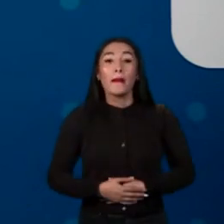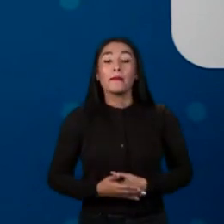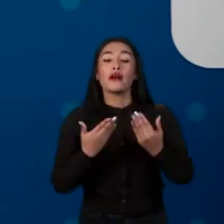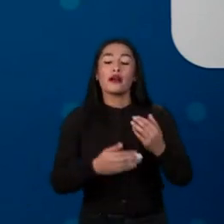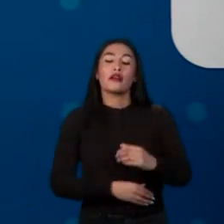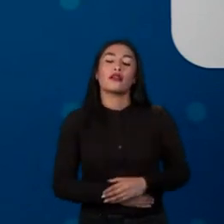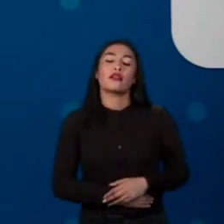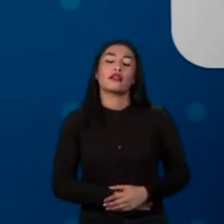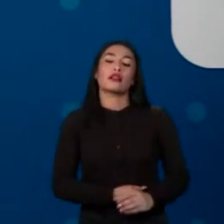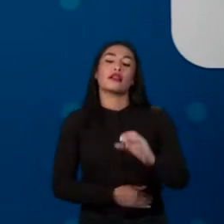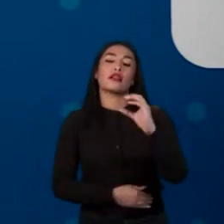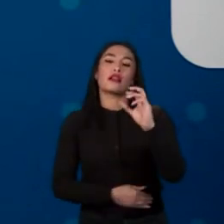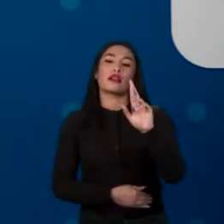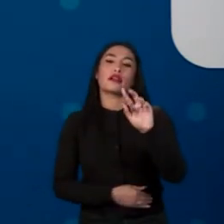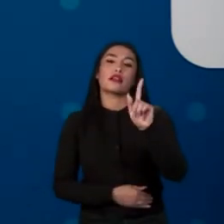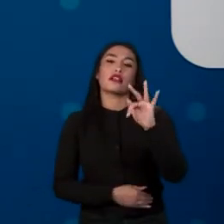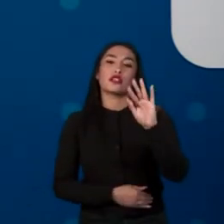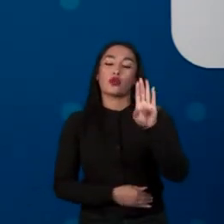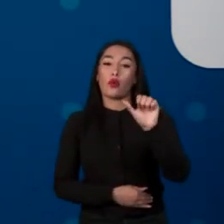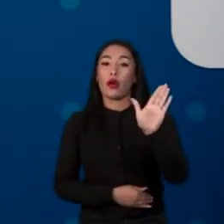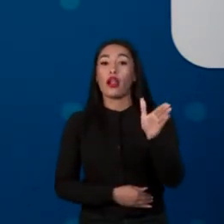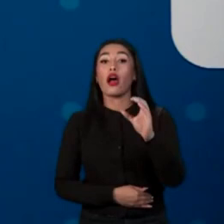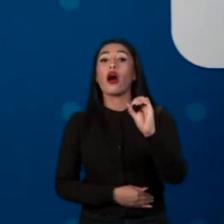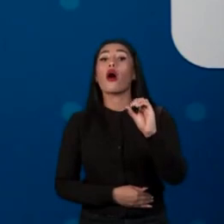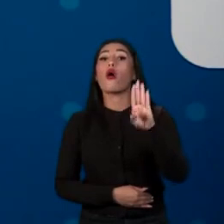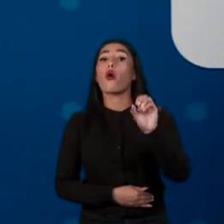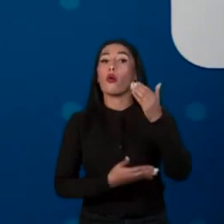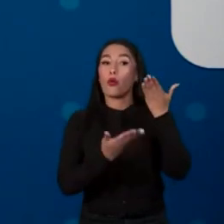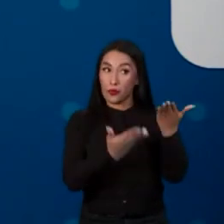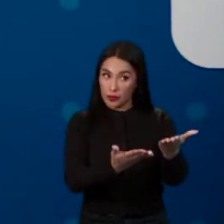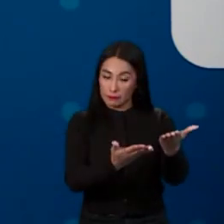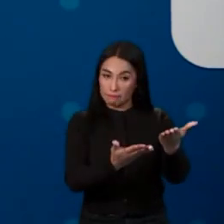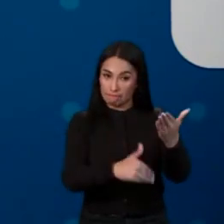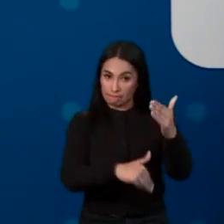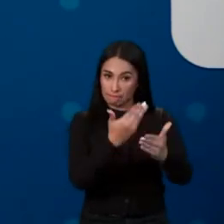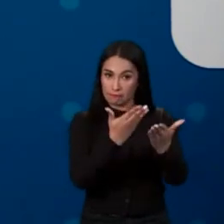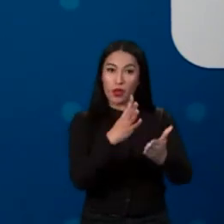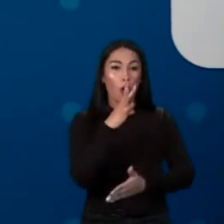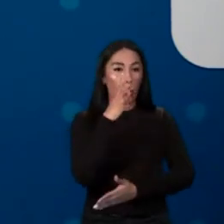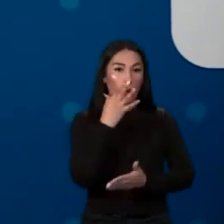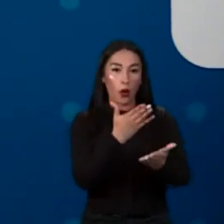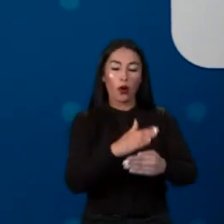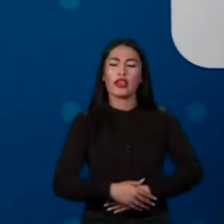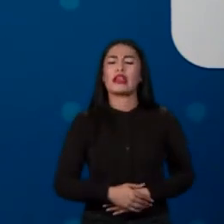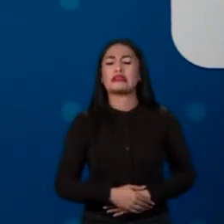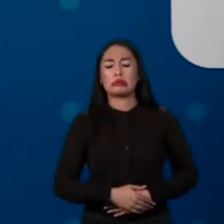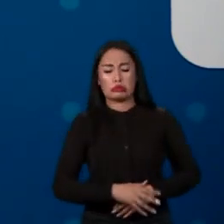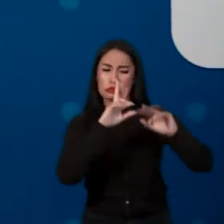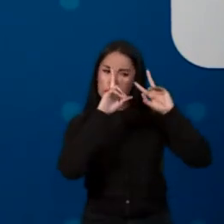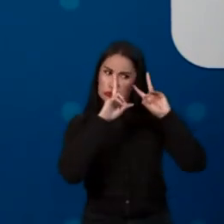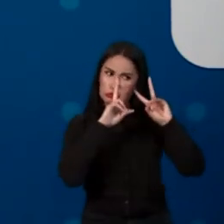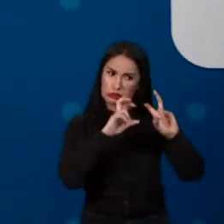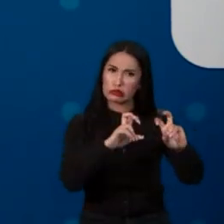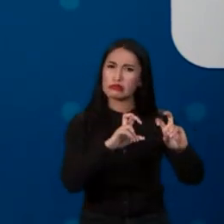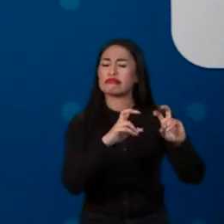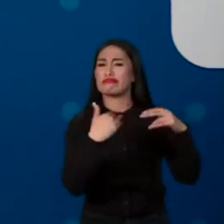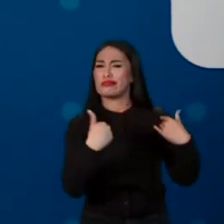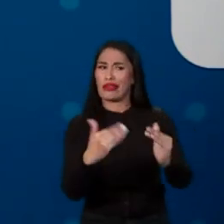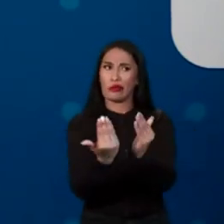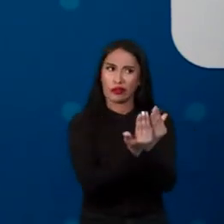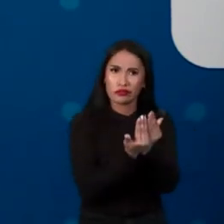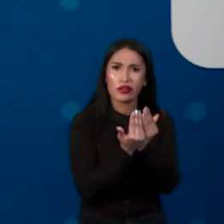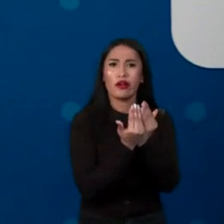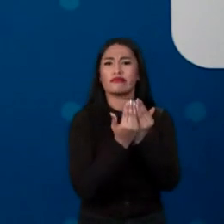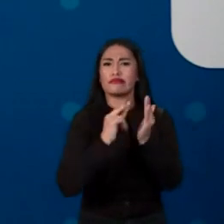Cristóbal Cobo. Él ha venido haciendo investigaciones acerca de educación y tecnología y nos va a presentar